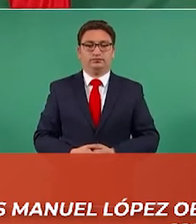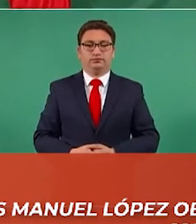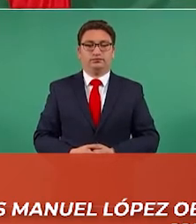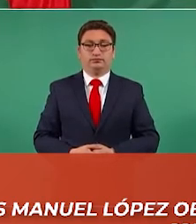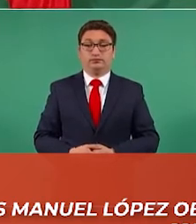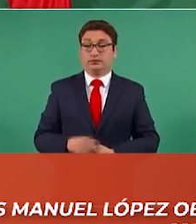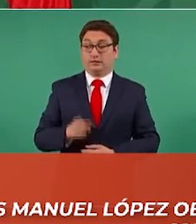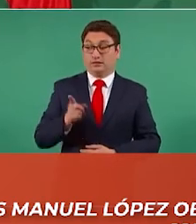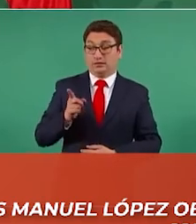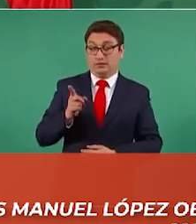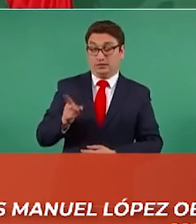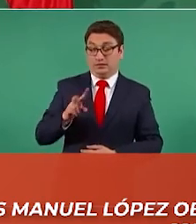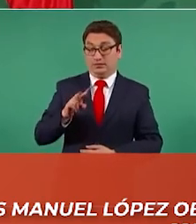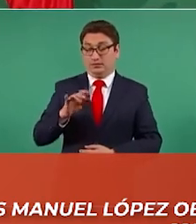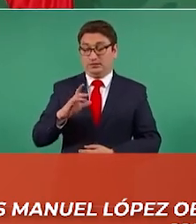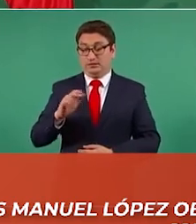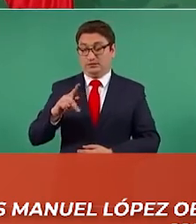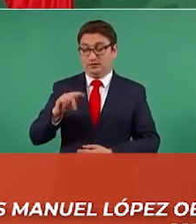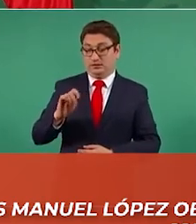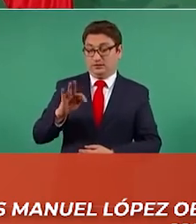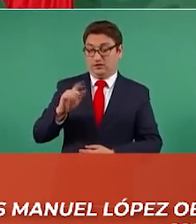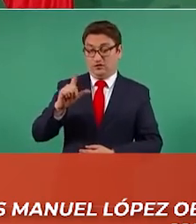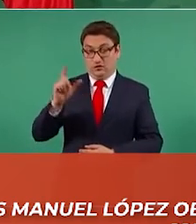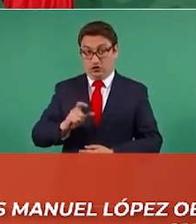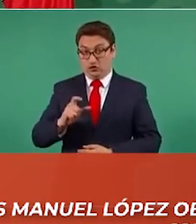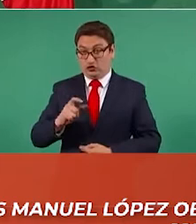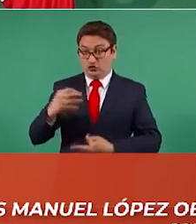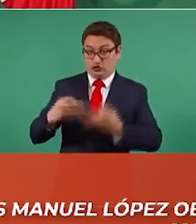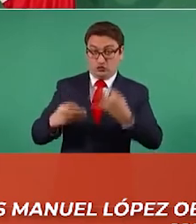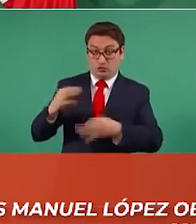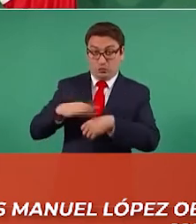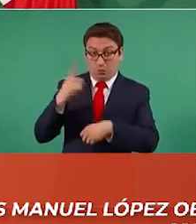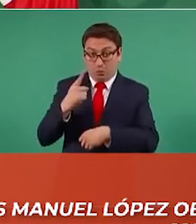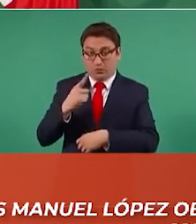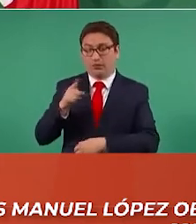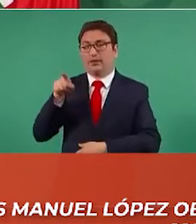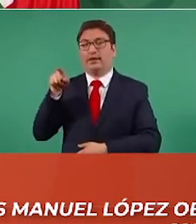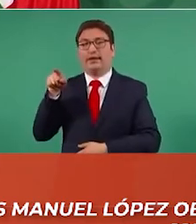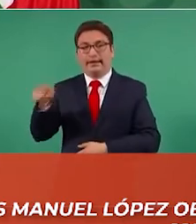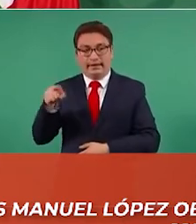a Vicente Fox? Porque engañó al pueblo.